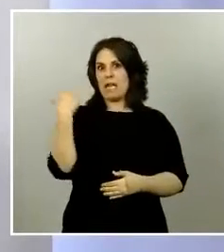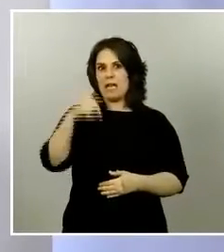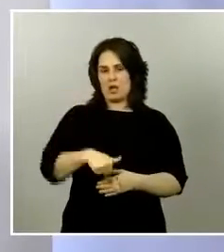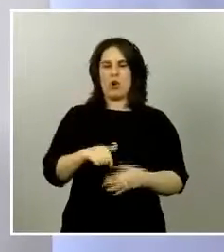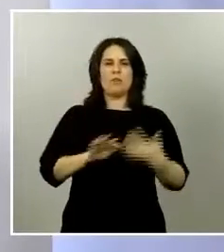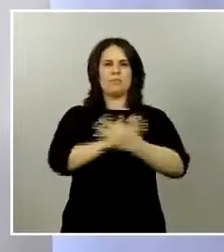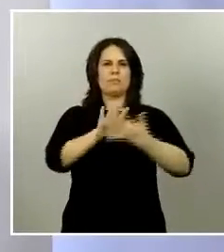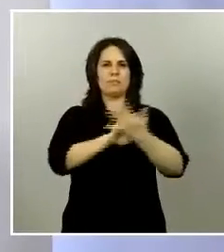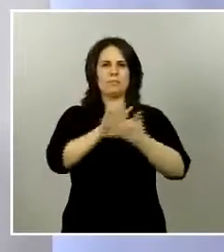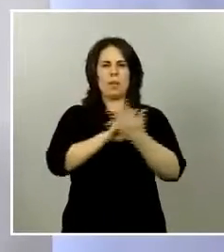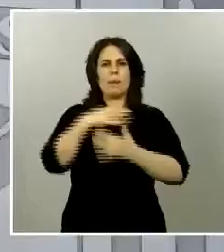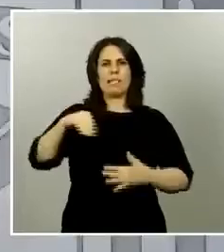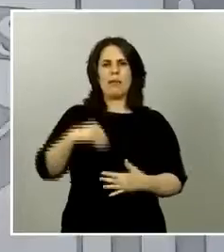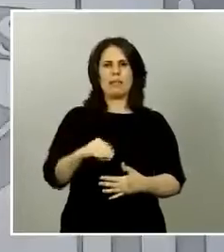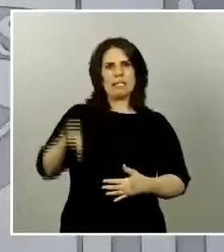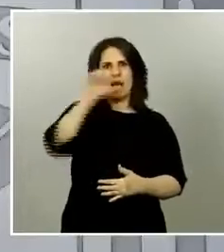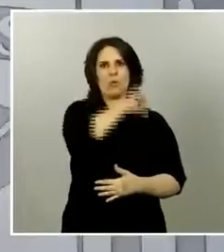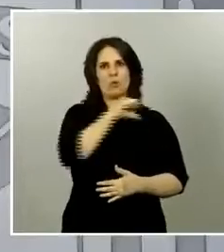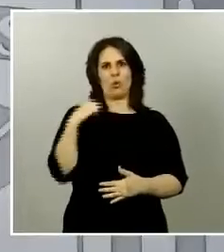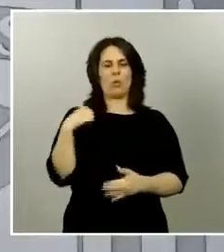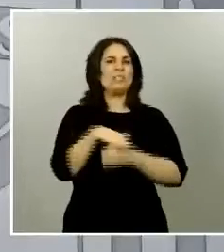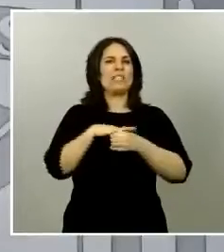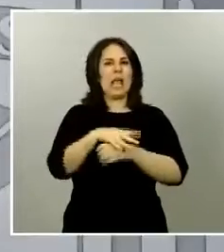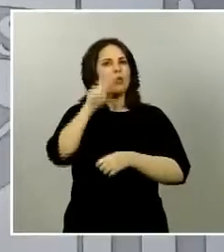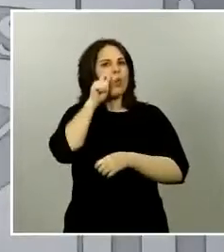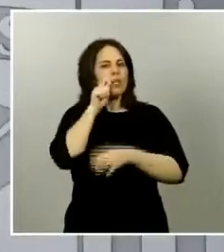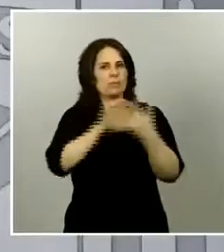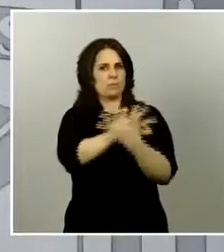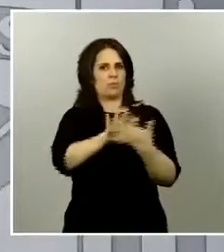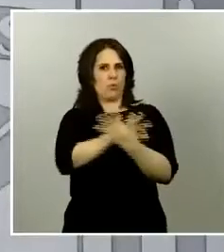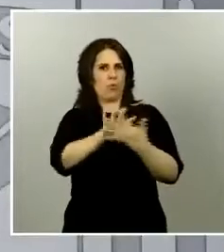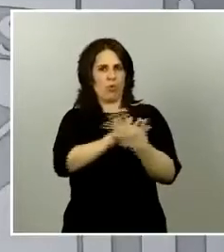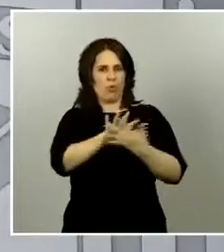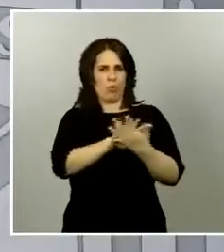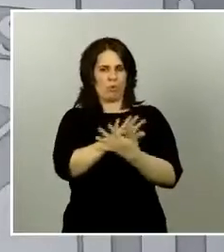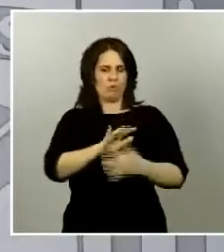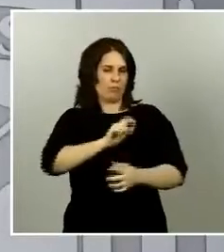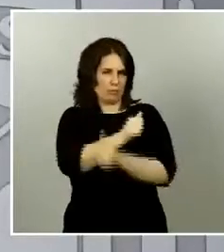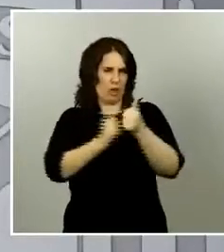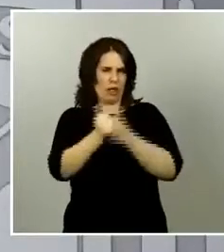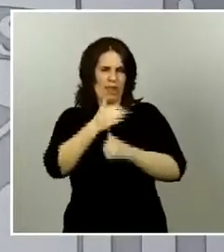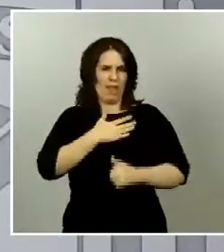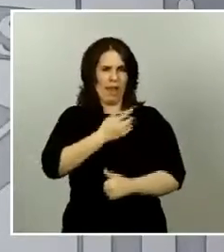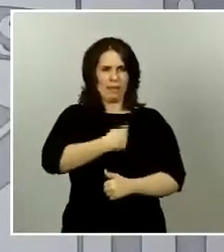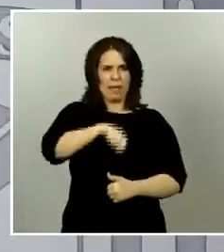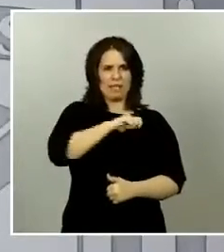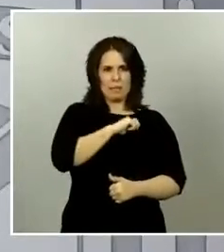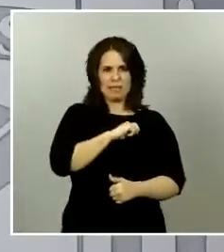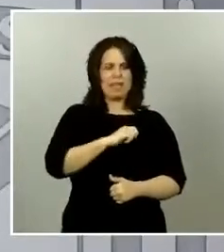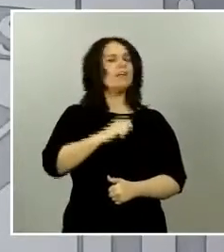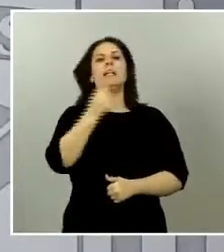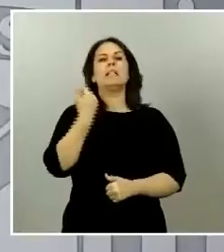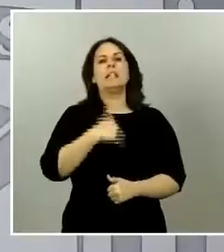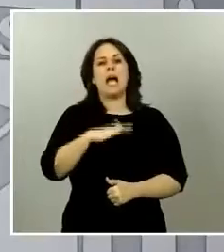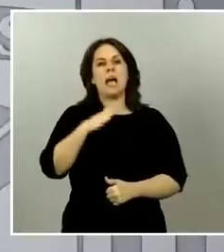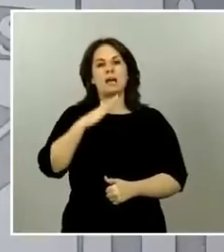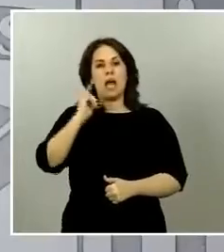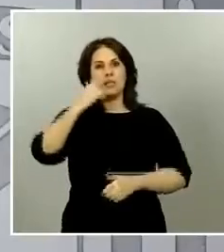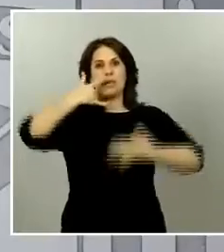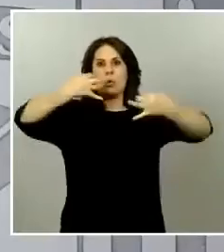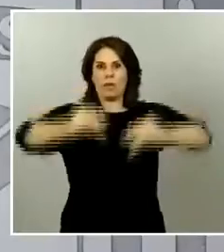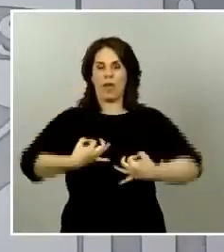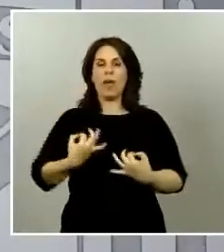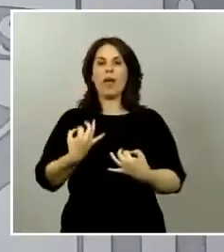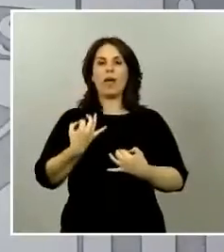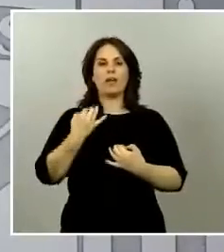dijo el presidente ayer, hoy hemos compartido con los presidentes autonómicos el turismo y el área del turismo es una prioridad para nuestro país y,